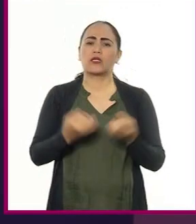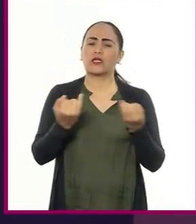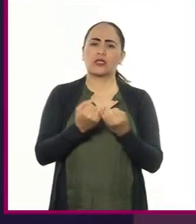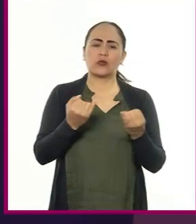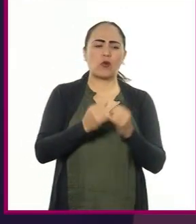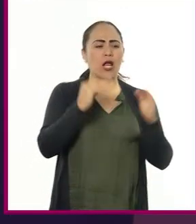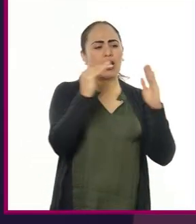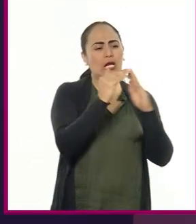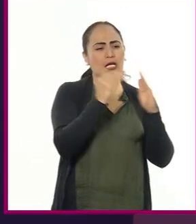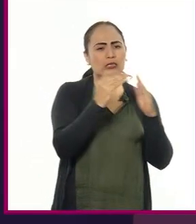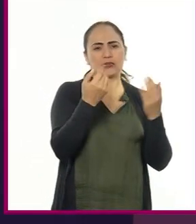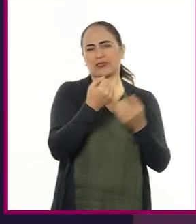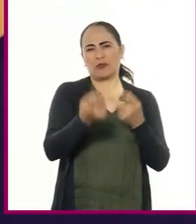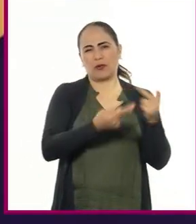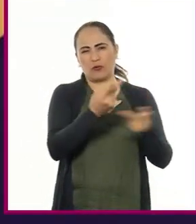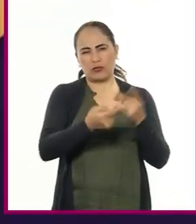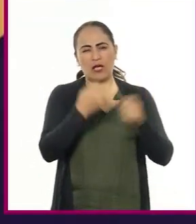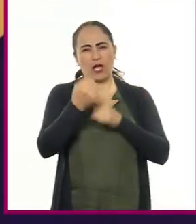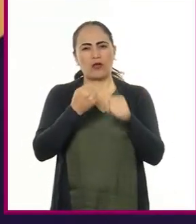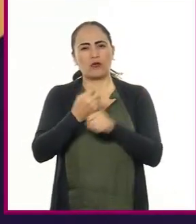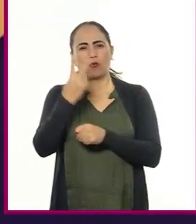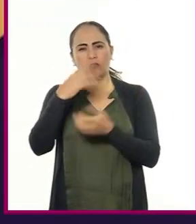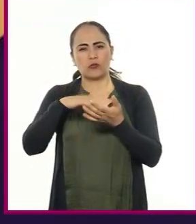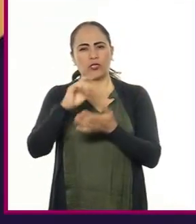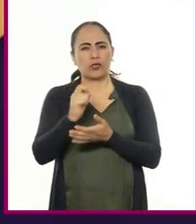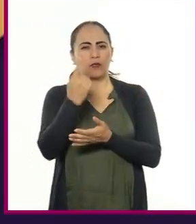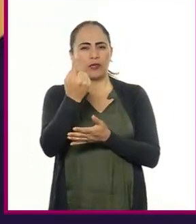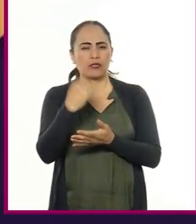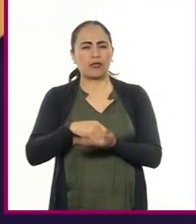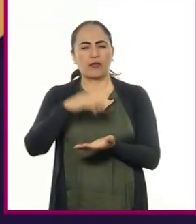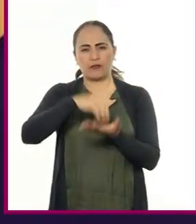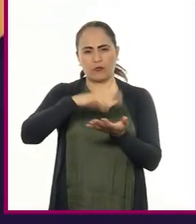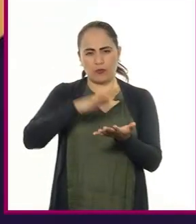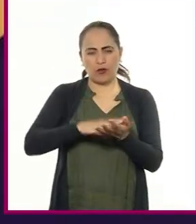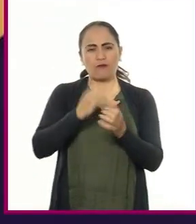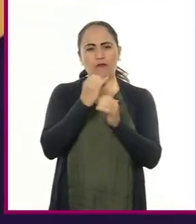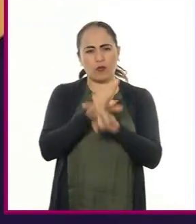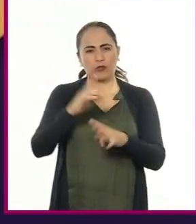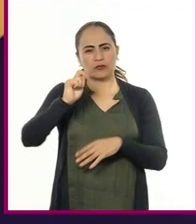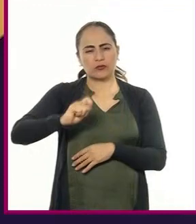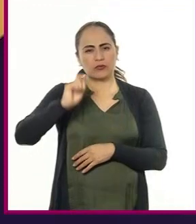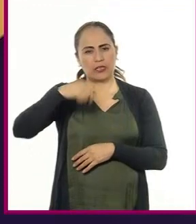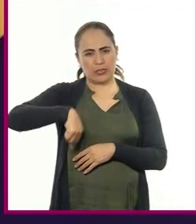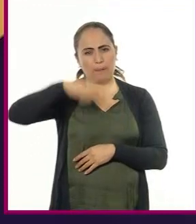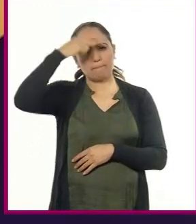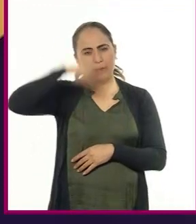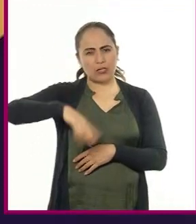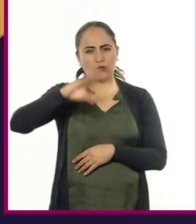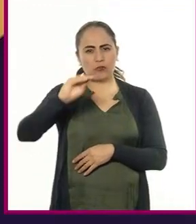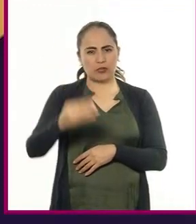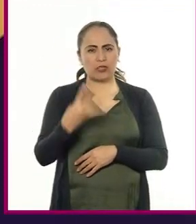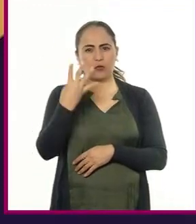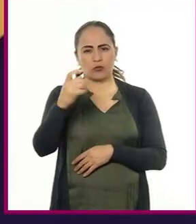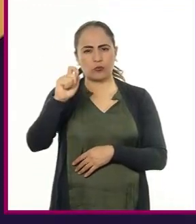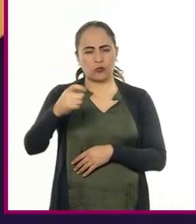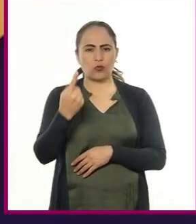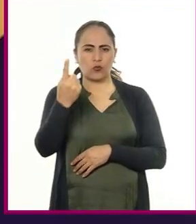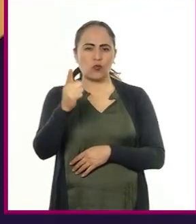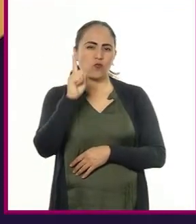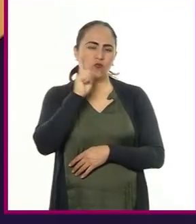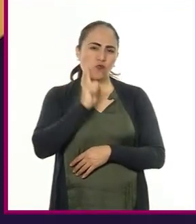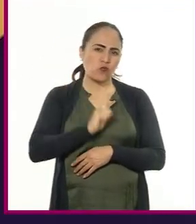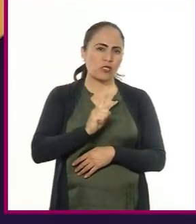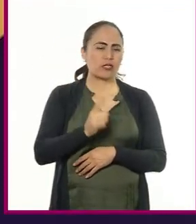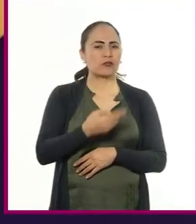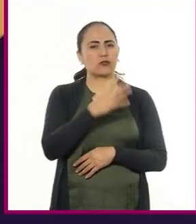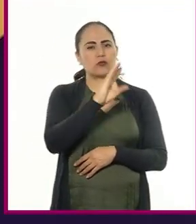y Vivienda 2020, los datos registran que en México el 94.1% de las niñas